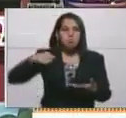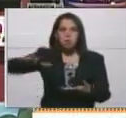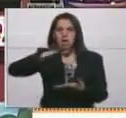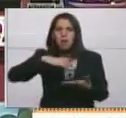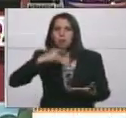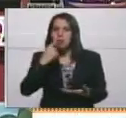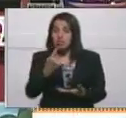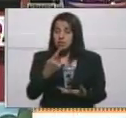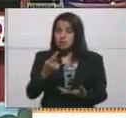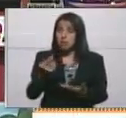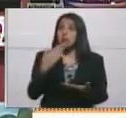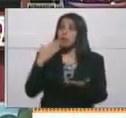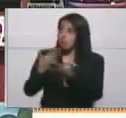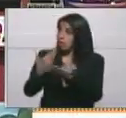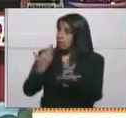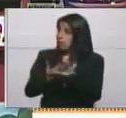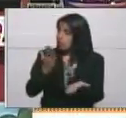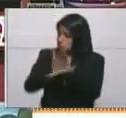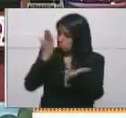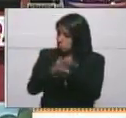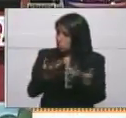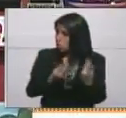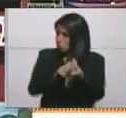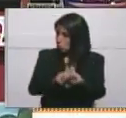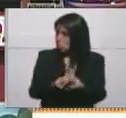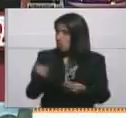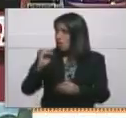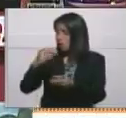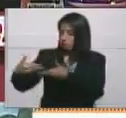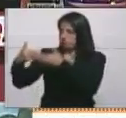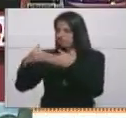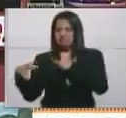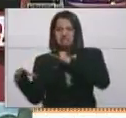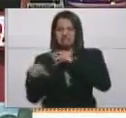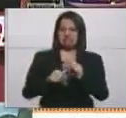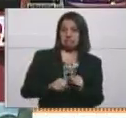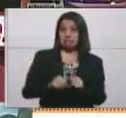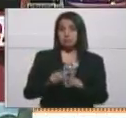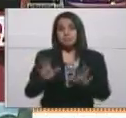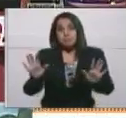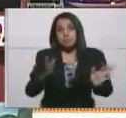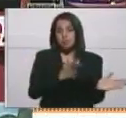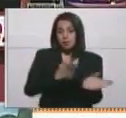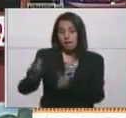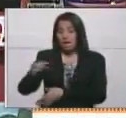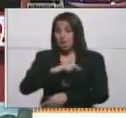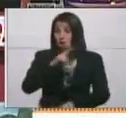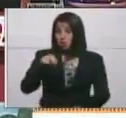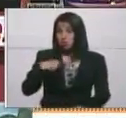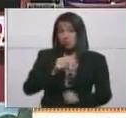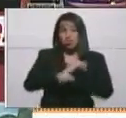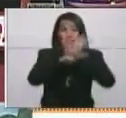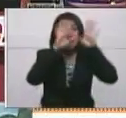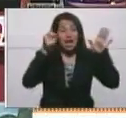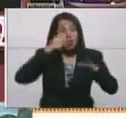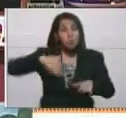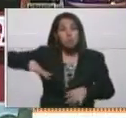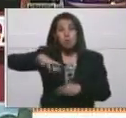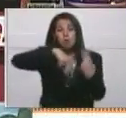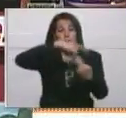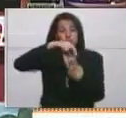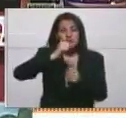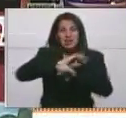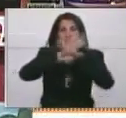y les exige que sean consecuentes, o al imperialismo. Nosotros y nuestro pueblo está muy claro. El 15 de